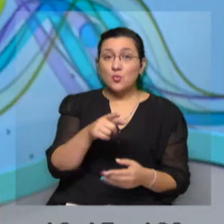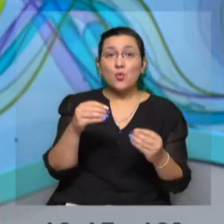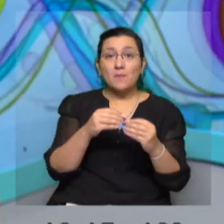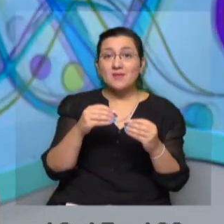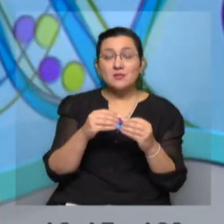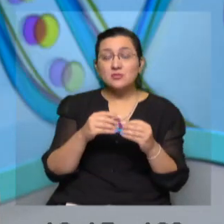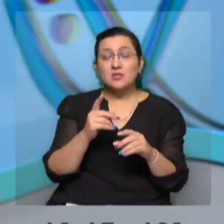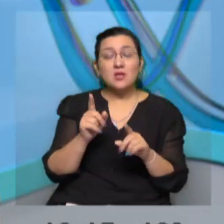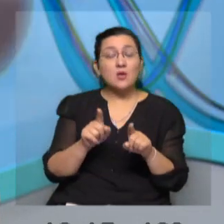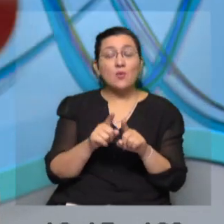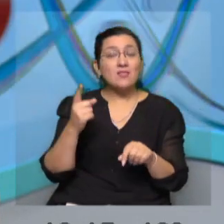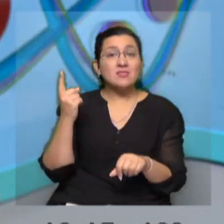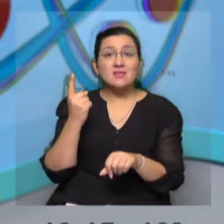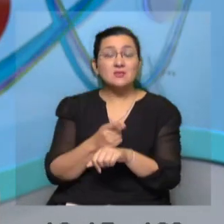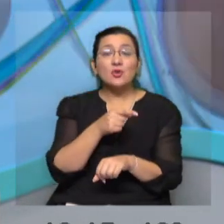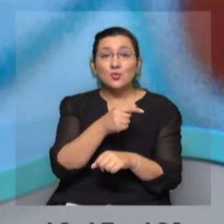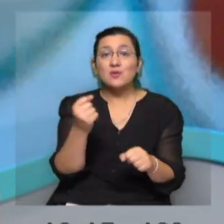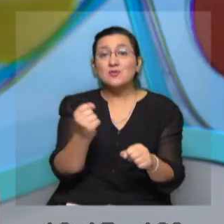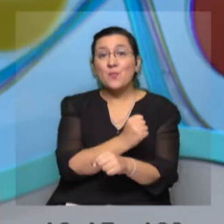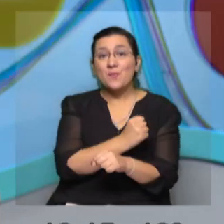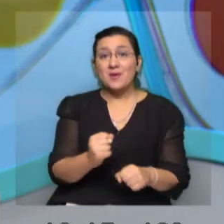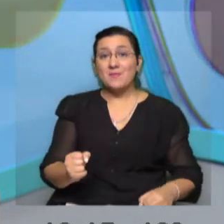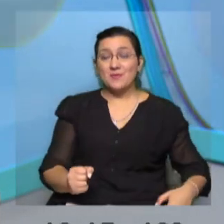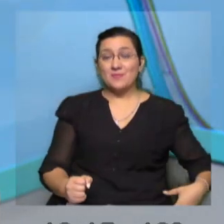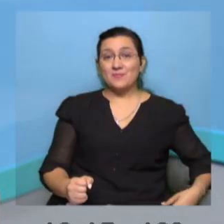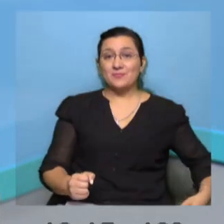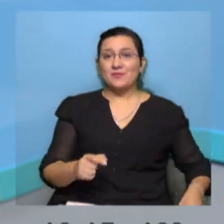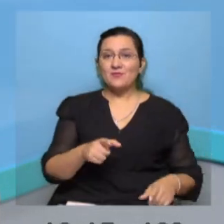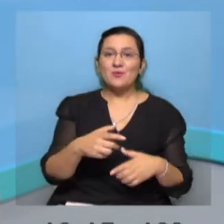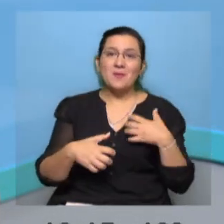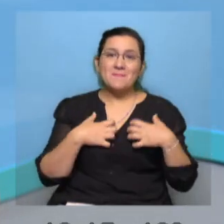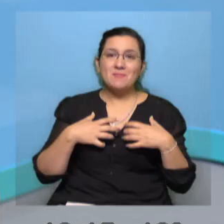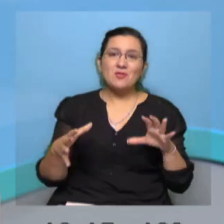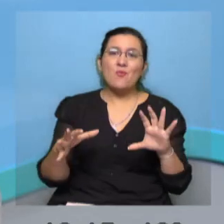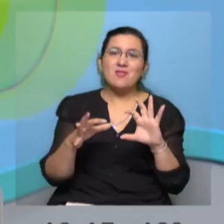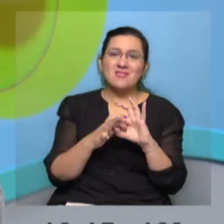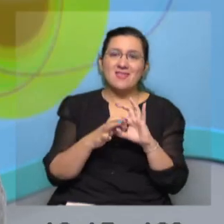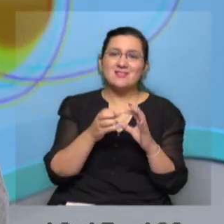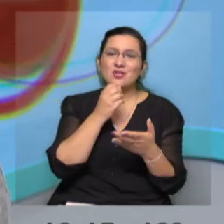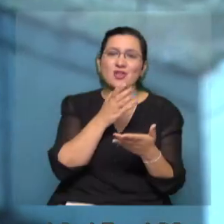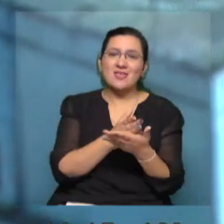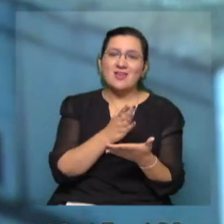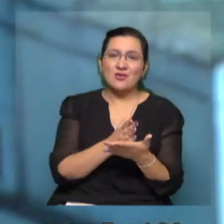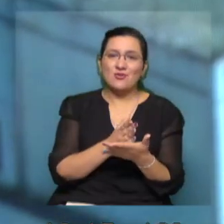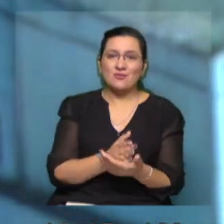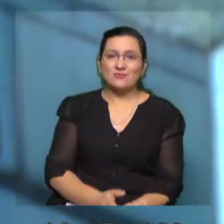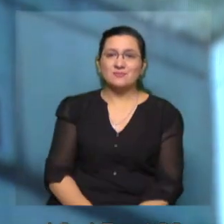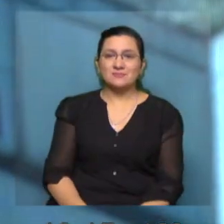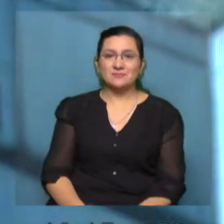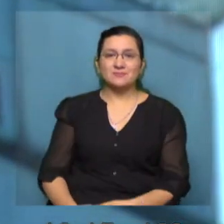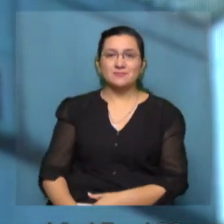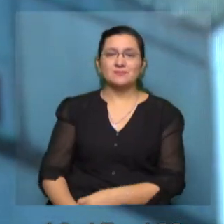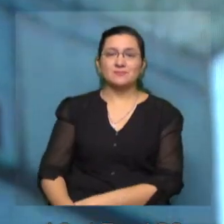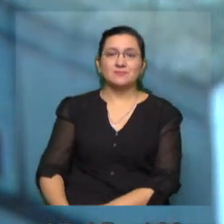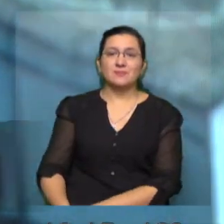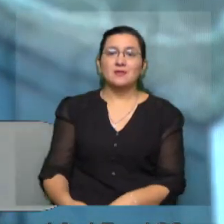igual decidieron que vos tuvieras un premio. Y es como una postal de lo que fue aquel Progreso de la unidad, de la solidaridad. Sí,